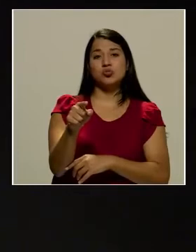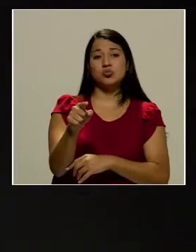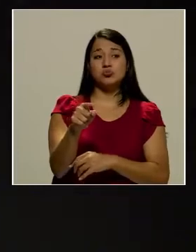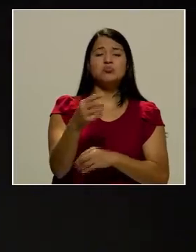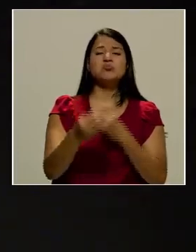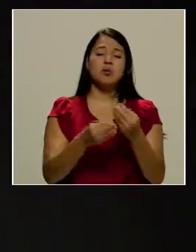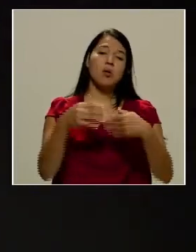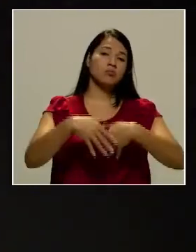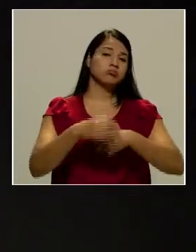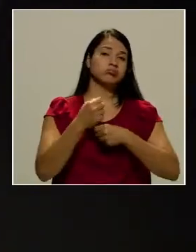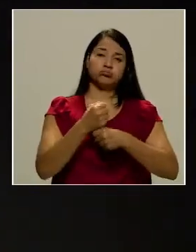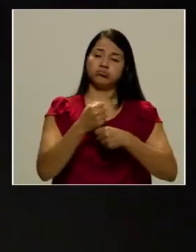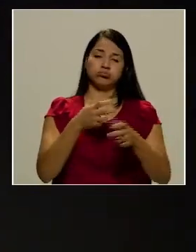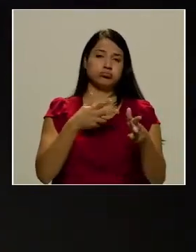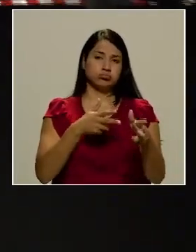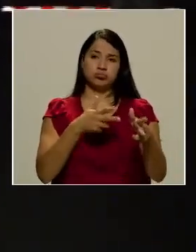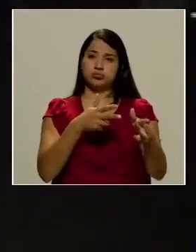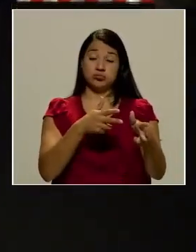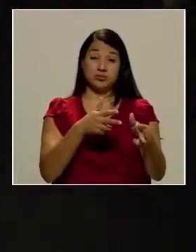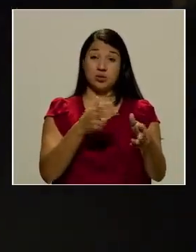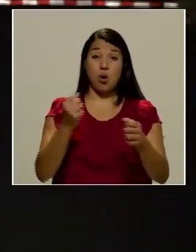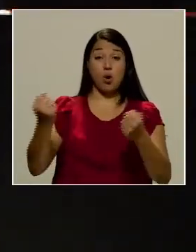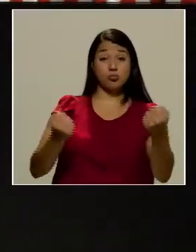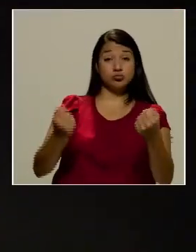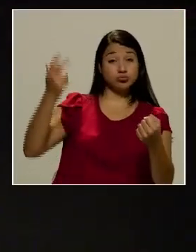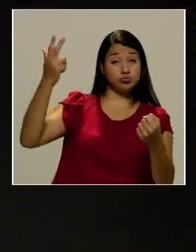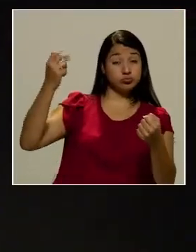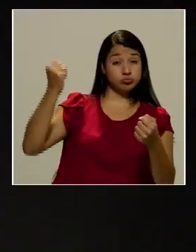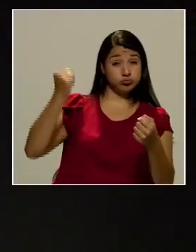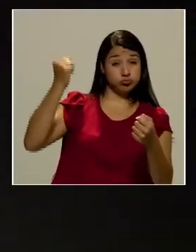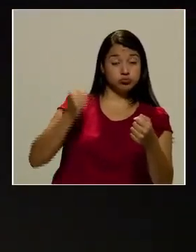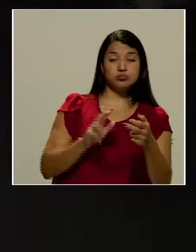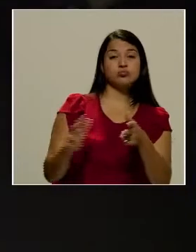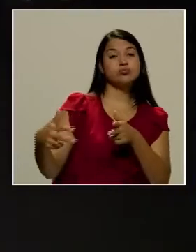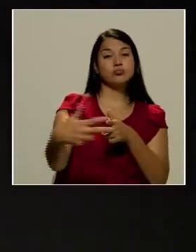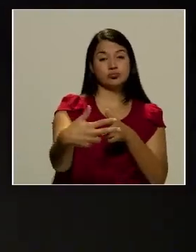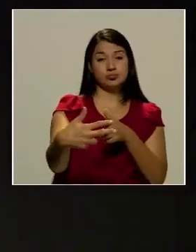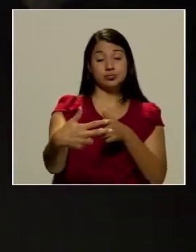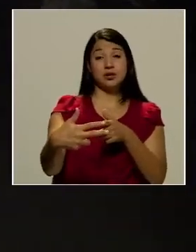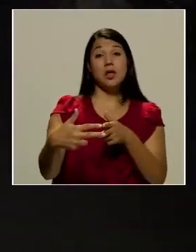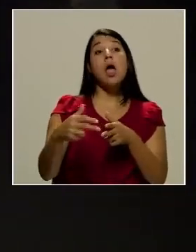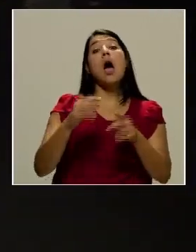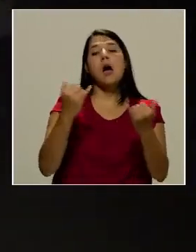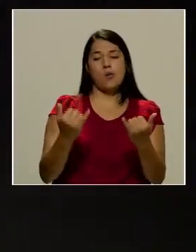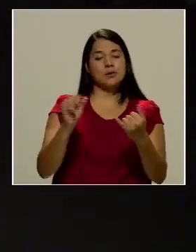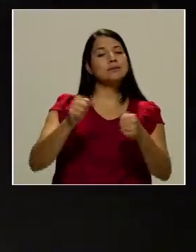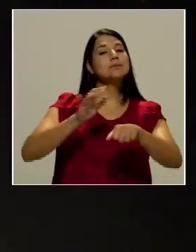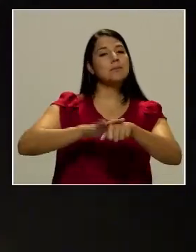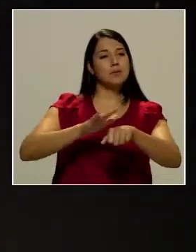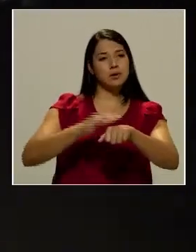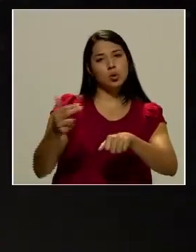manifestación y los camiones bloqueando completamente la vía. Lo que les decía, ese punto es utilizado para pasar ambulancias, patrulla, lo hemos podido